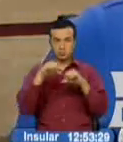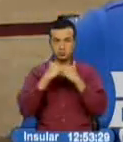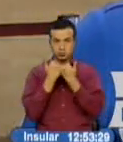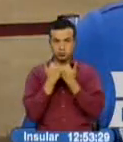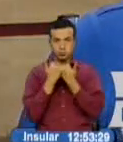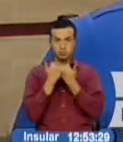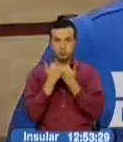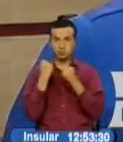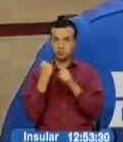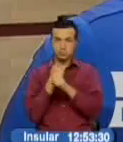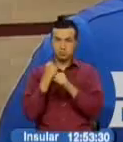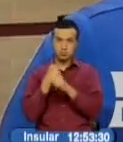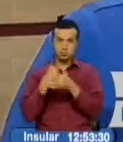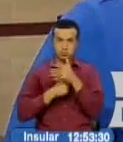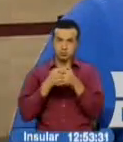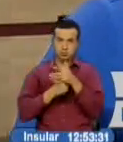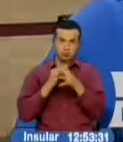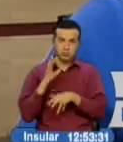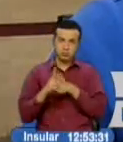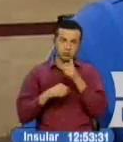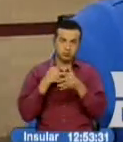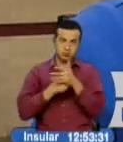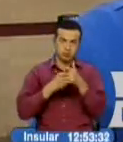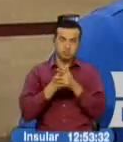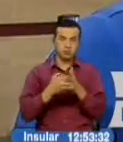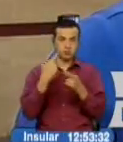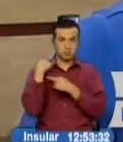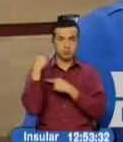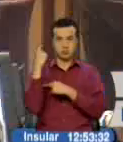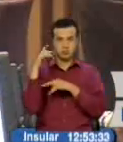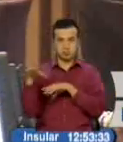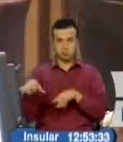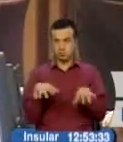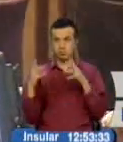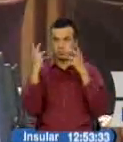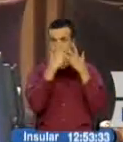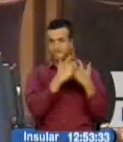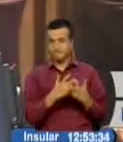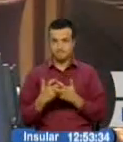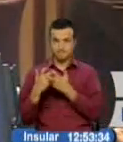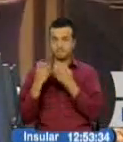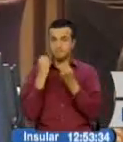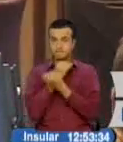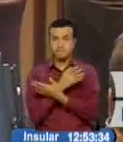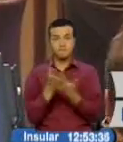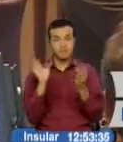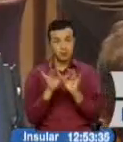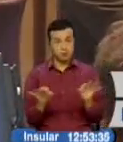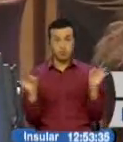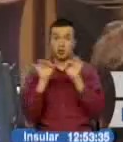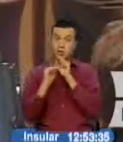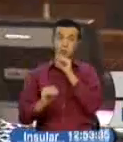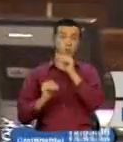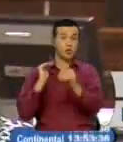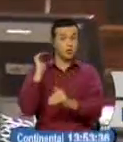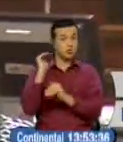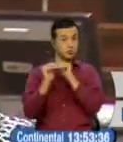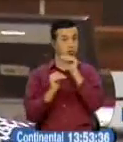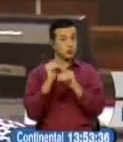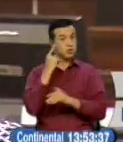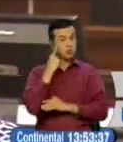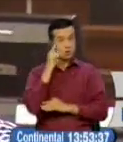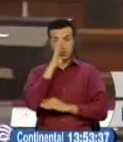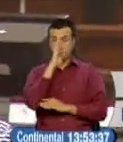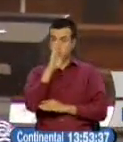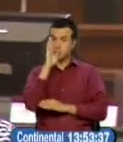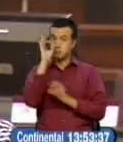que trabajamos sobre la lucha contra la corrupción y que hay que coordinar esos temas. En lo que todos coinciden es que debe haber un proceso mediante el cual se transparenten